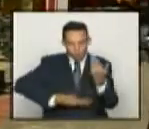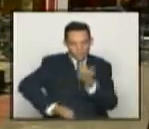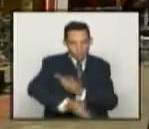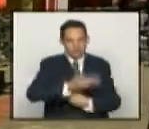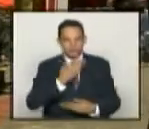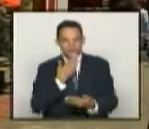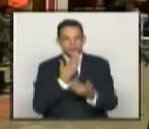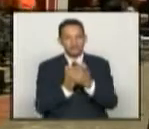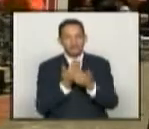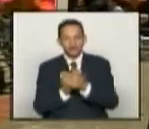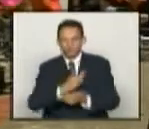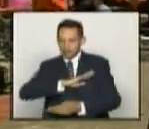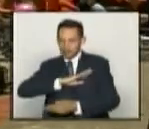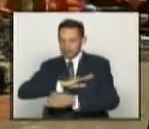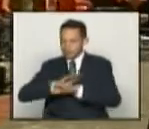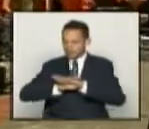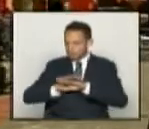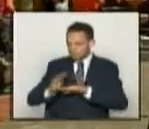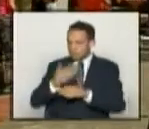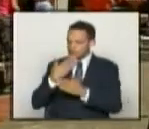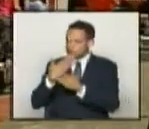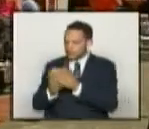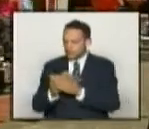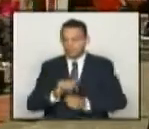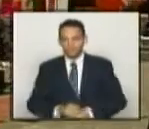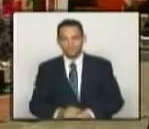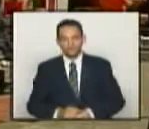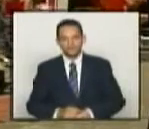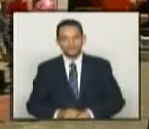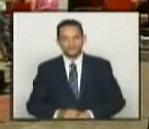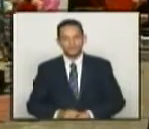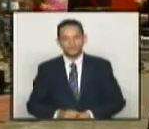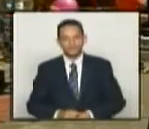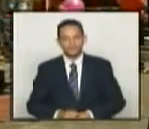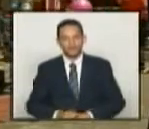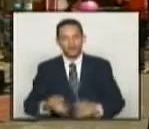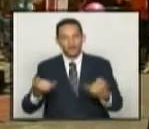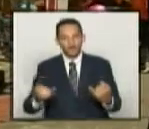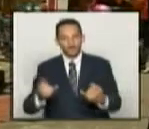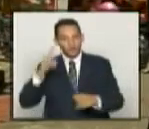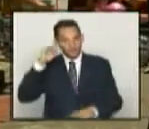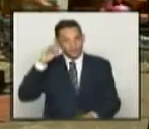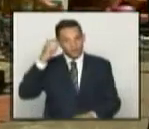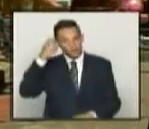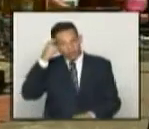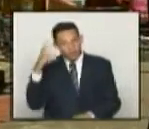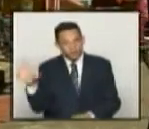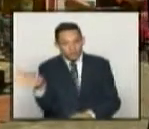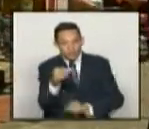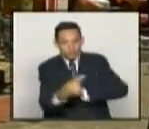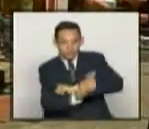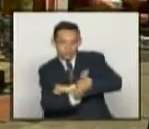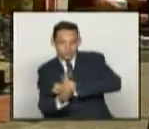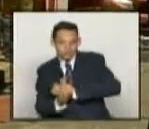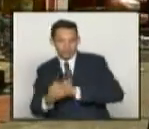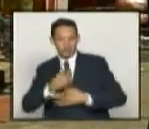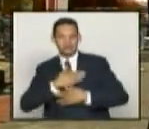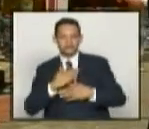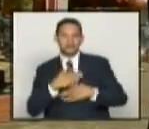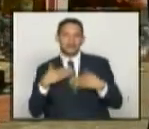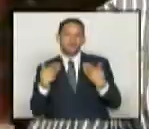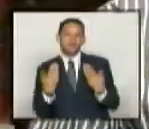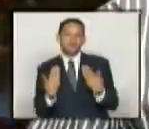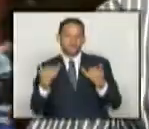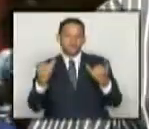agradeciéndole al alcalde su hospitalidad. ¿Qué opina, alcalde? Bueno, señor gobernador, a todos los televidentes, un saludo muy especial desde